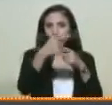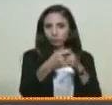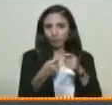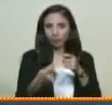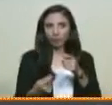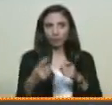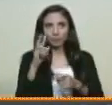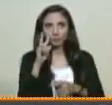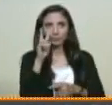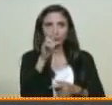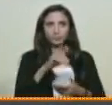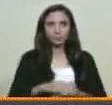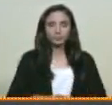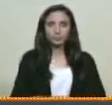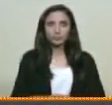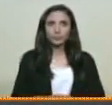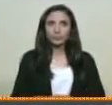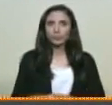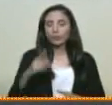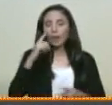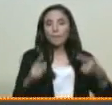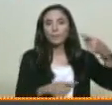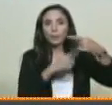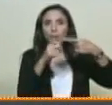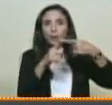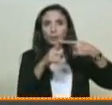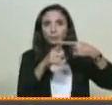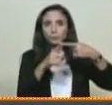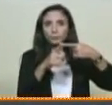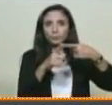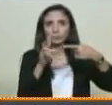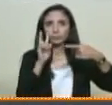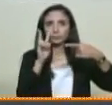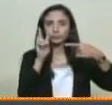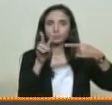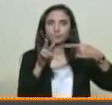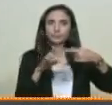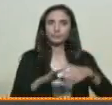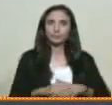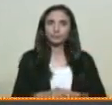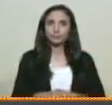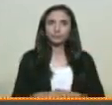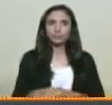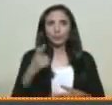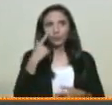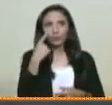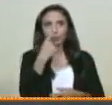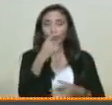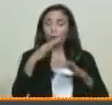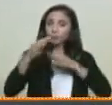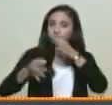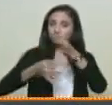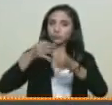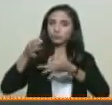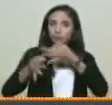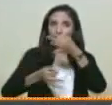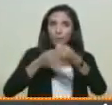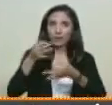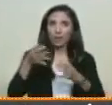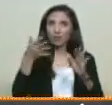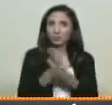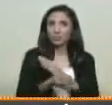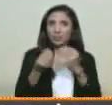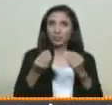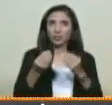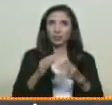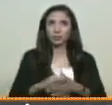primera denominación va a ser en moneda. Aquí está, todo esto hay que explicarlo. La moneda